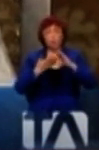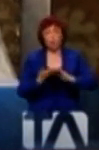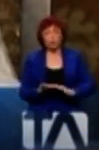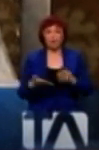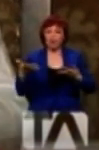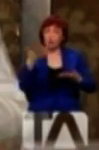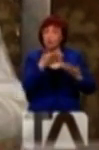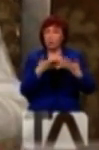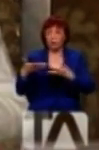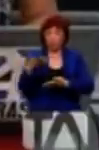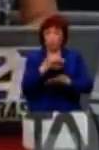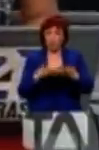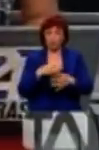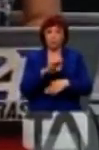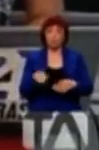crear convivencia.